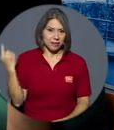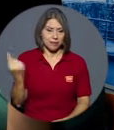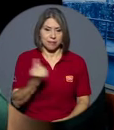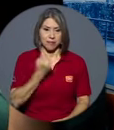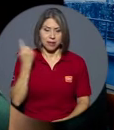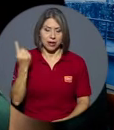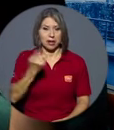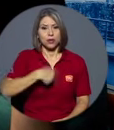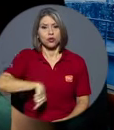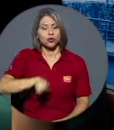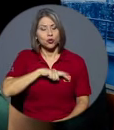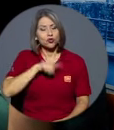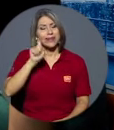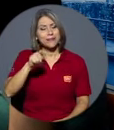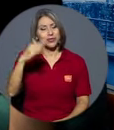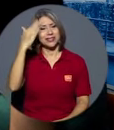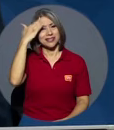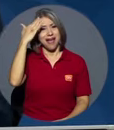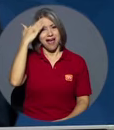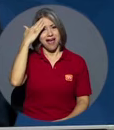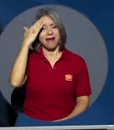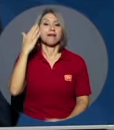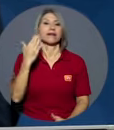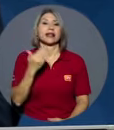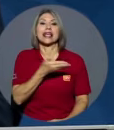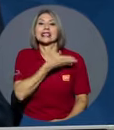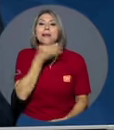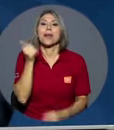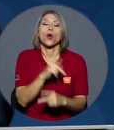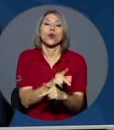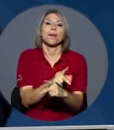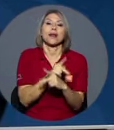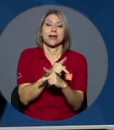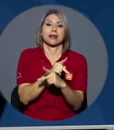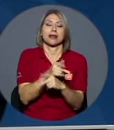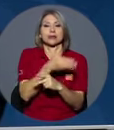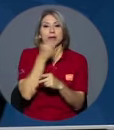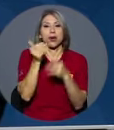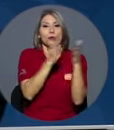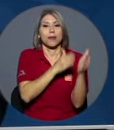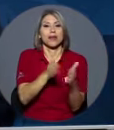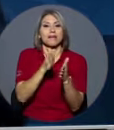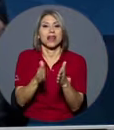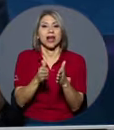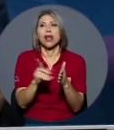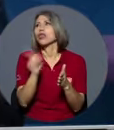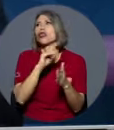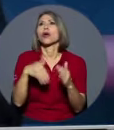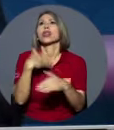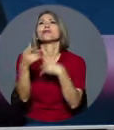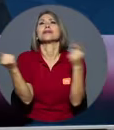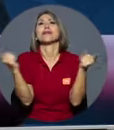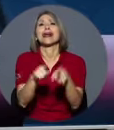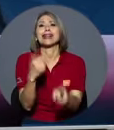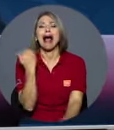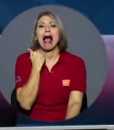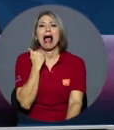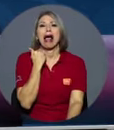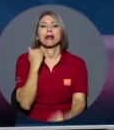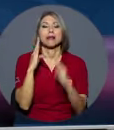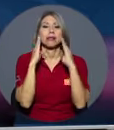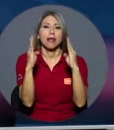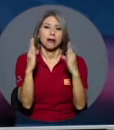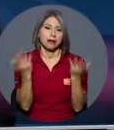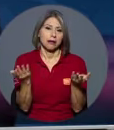siempre tenemos que considerar de que es mucho más racional prever, planificar, que no atender, claro, ¿verdad? Desde el punto de